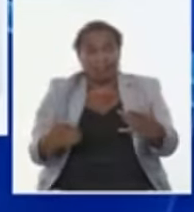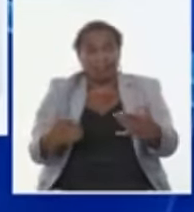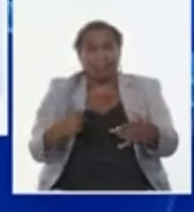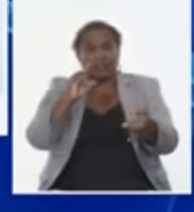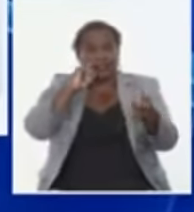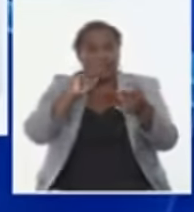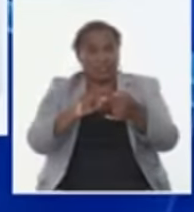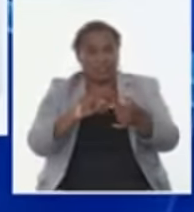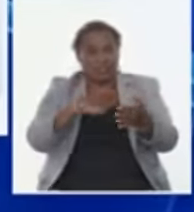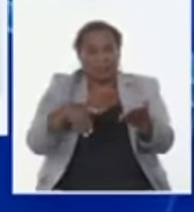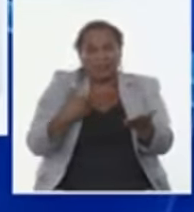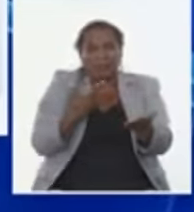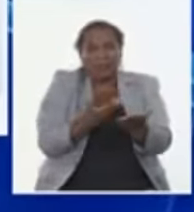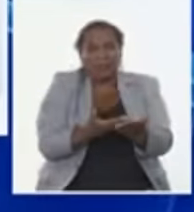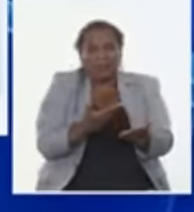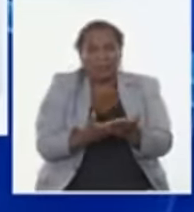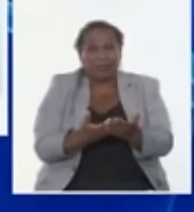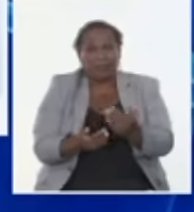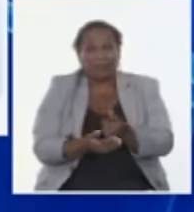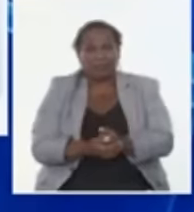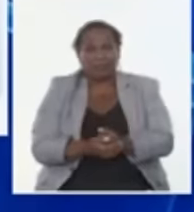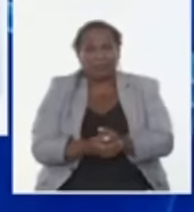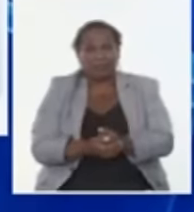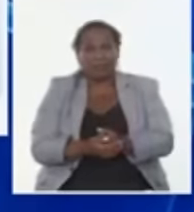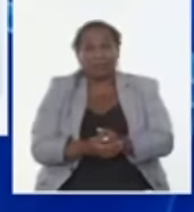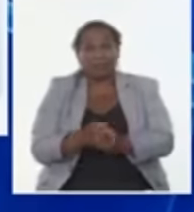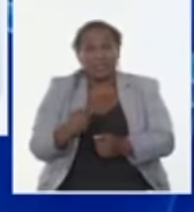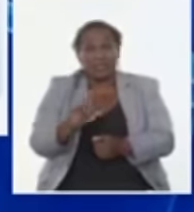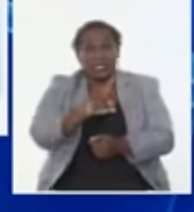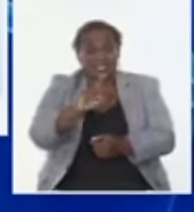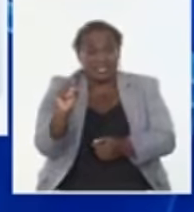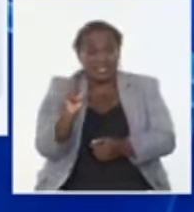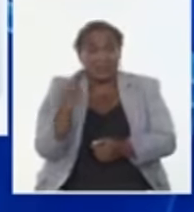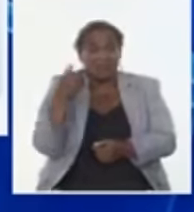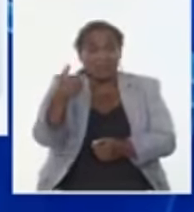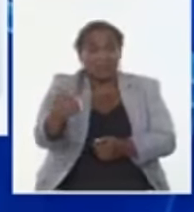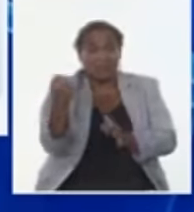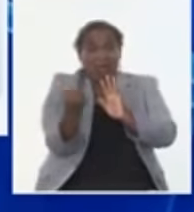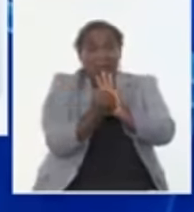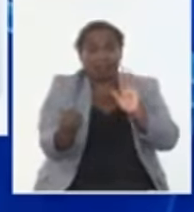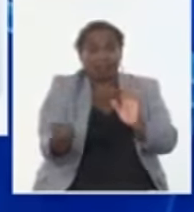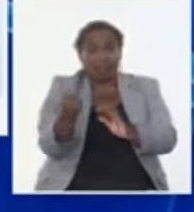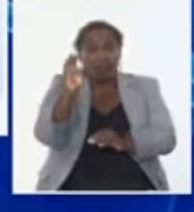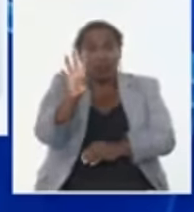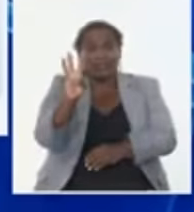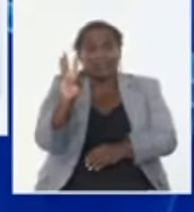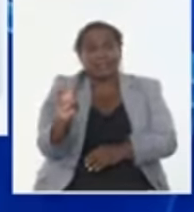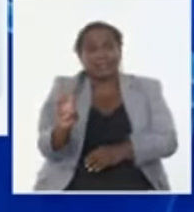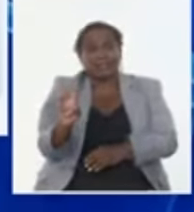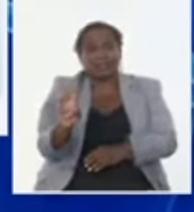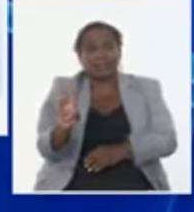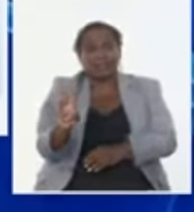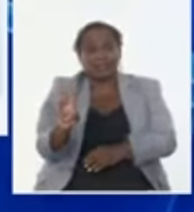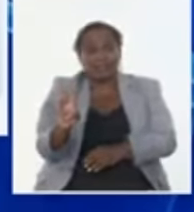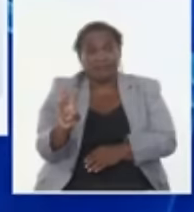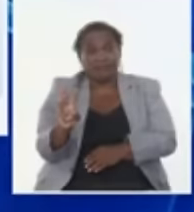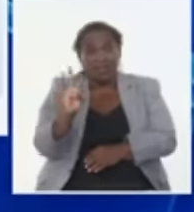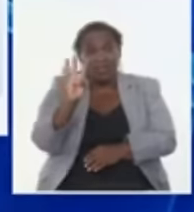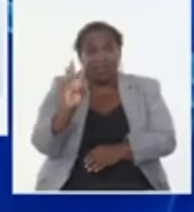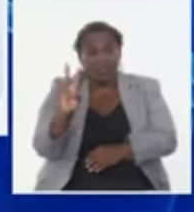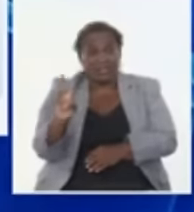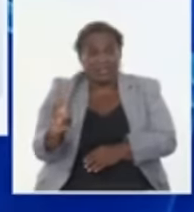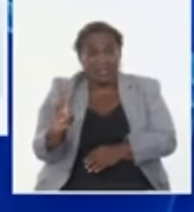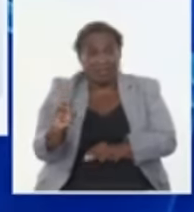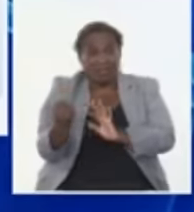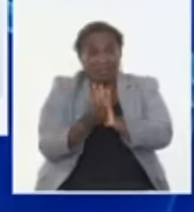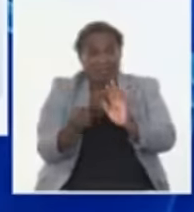objetivos propuestos. De las 100 proyecciones están aprobadas 43, de las cuales están 15